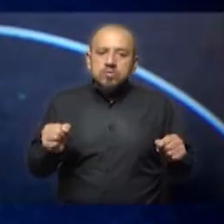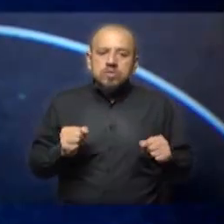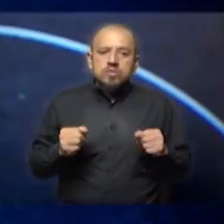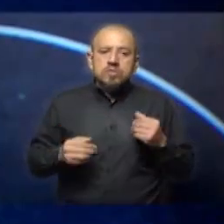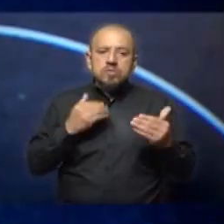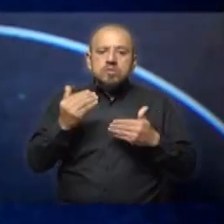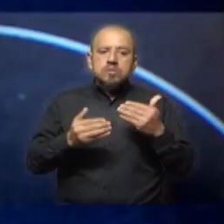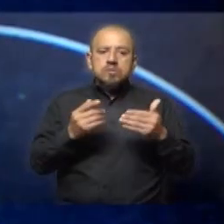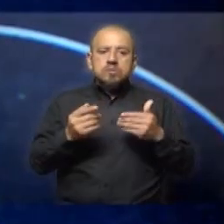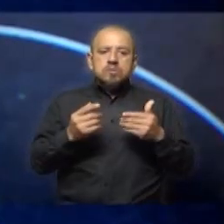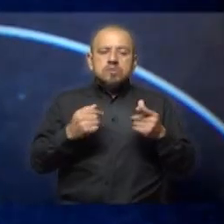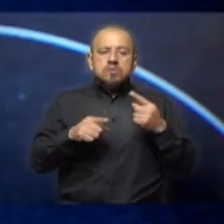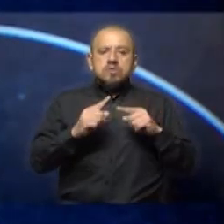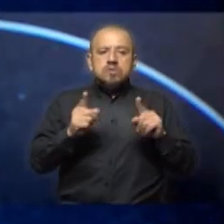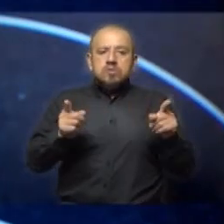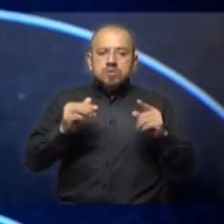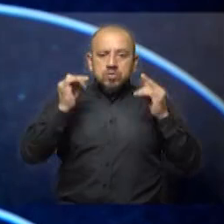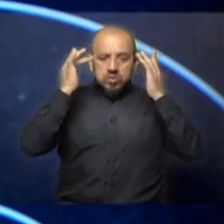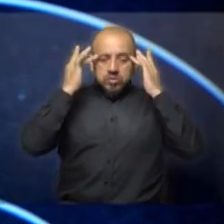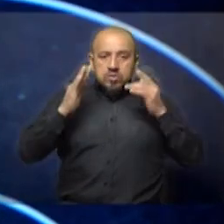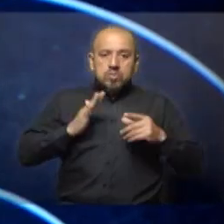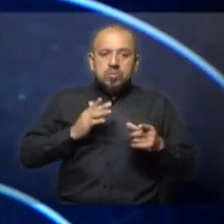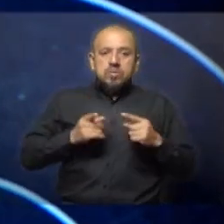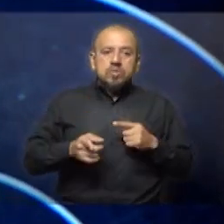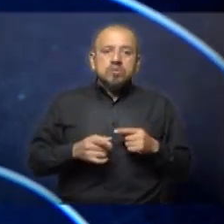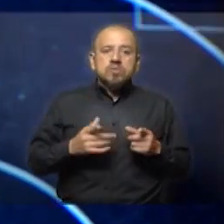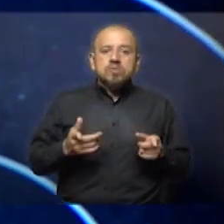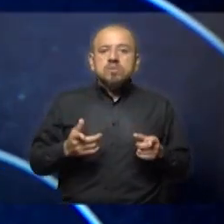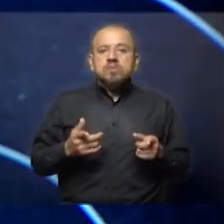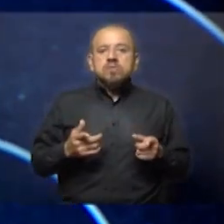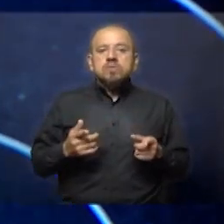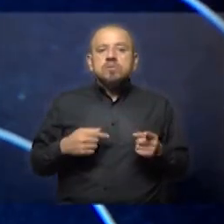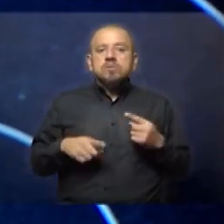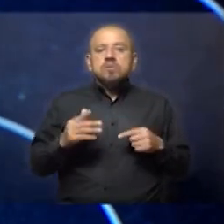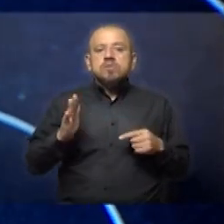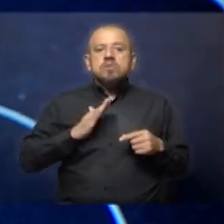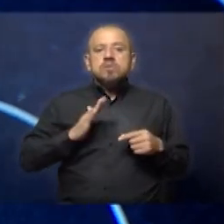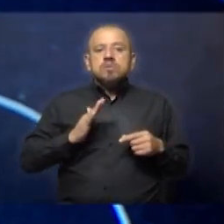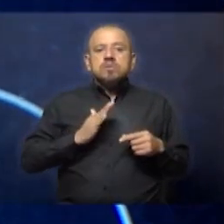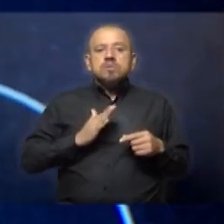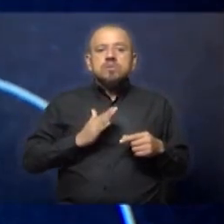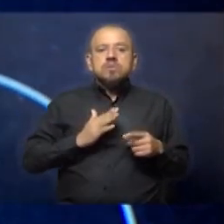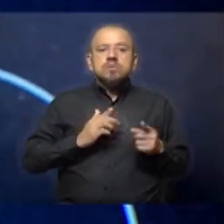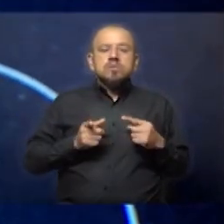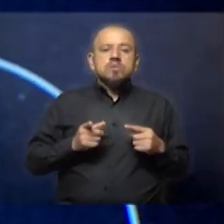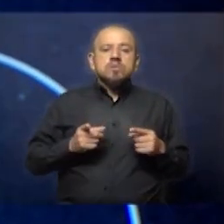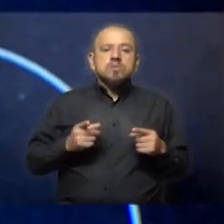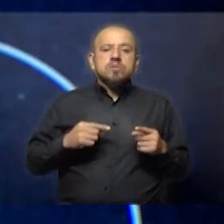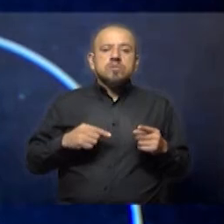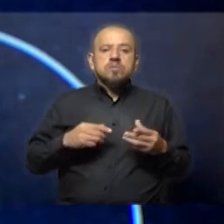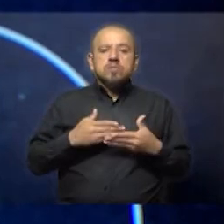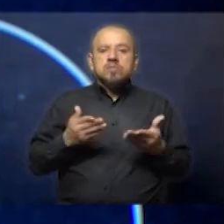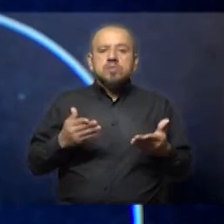mitad del talento no educando a las mujeres y habla con admiración de la mujer como como un compañero intelectual